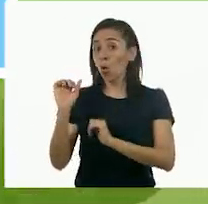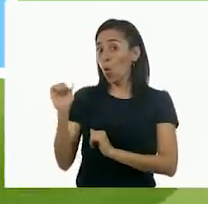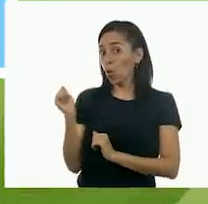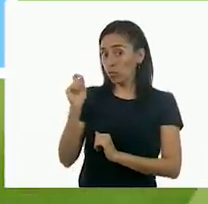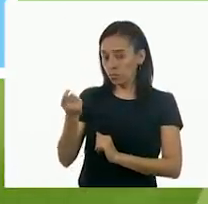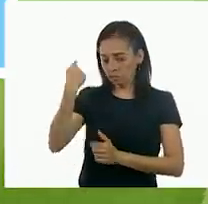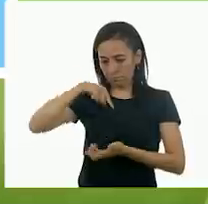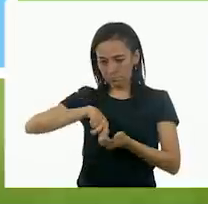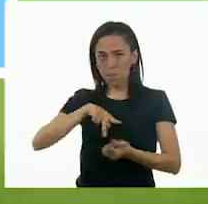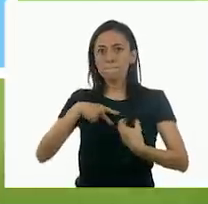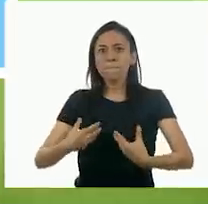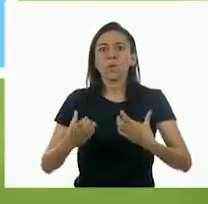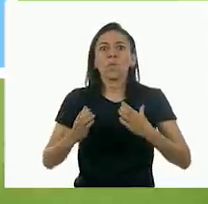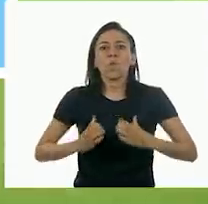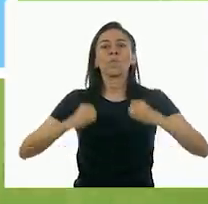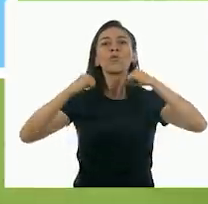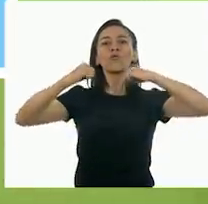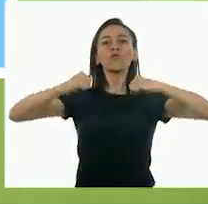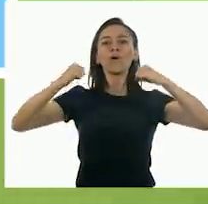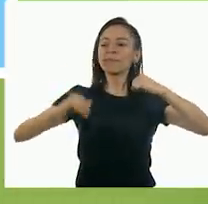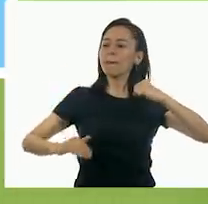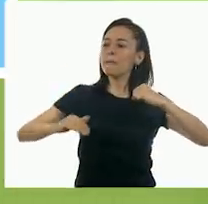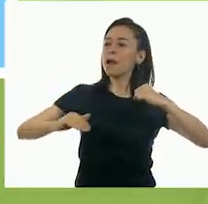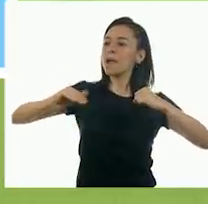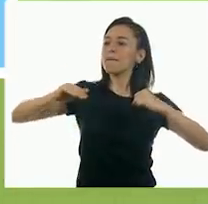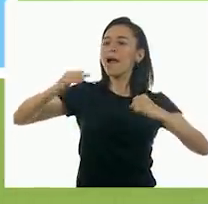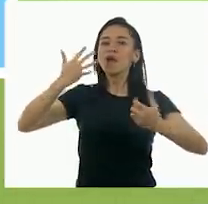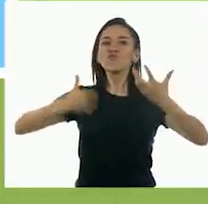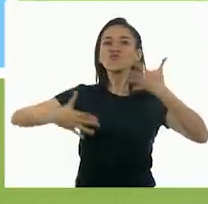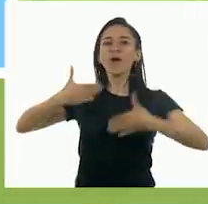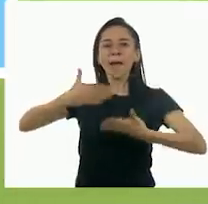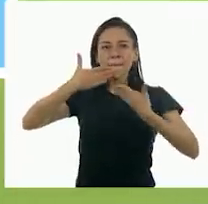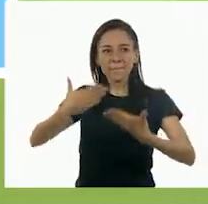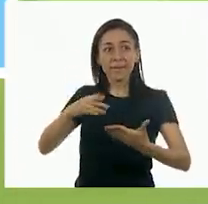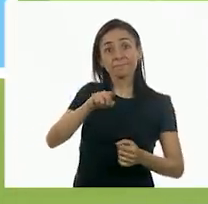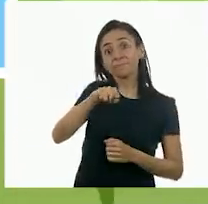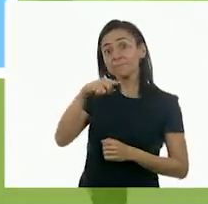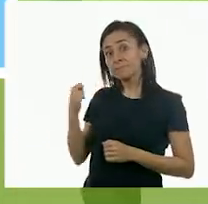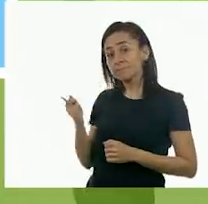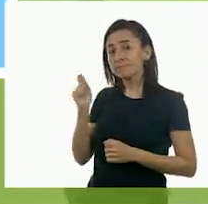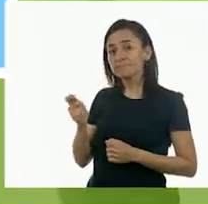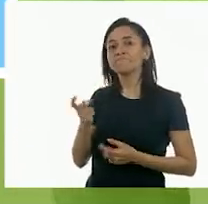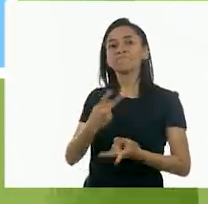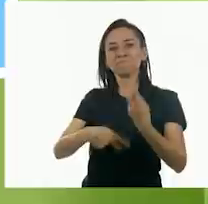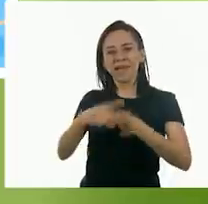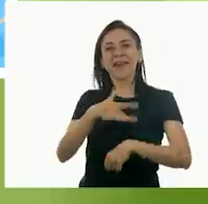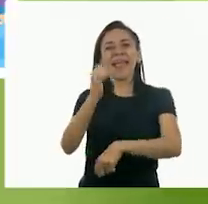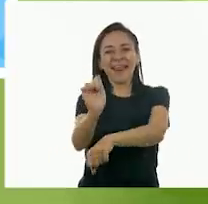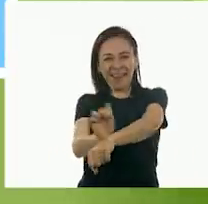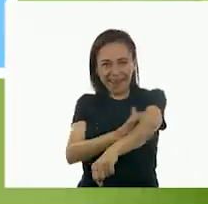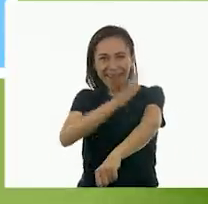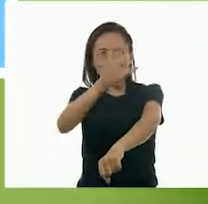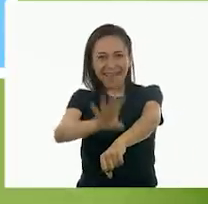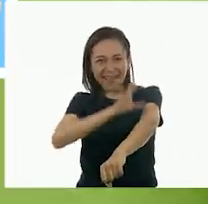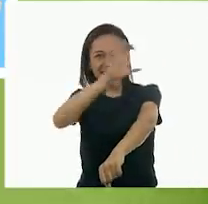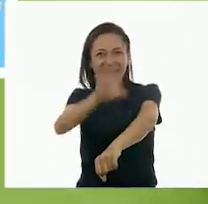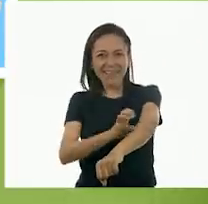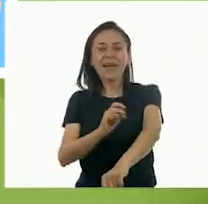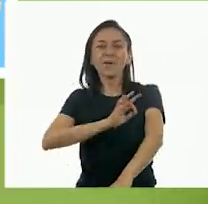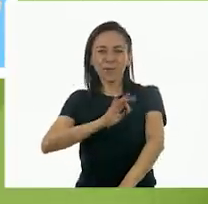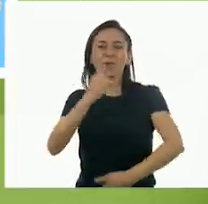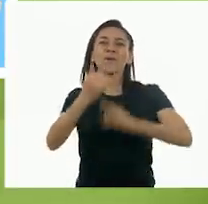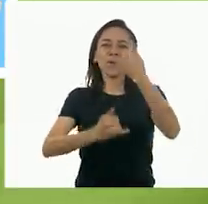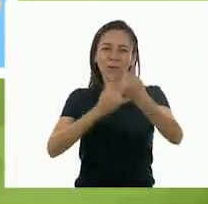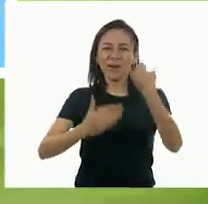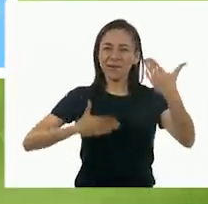y crezca como debe de ser. Y los de acá me dan energía para jugar y divertirme. ¡Ah! ¿Y el